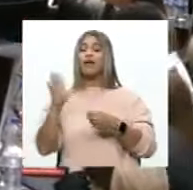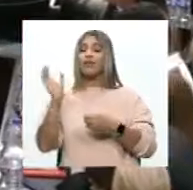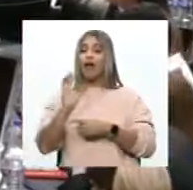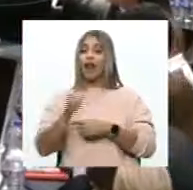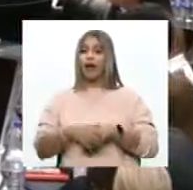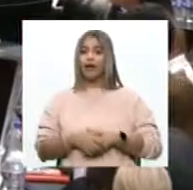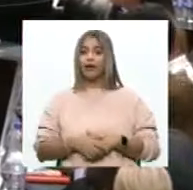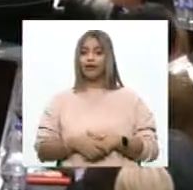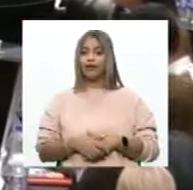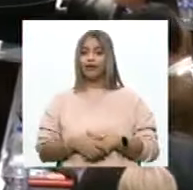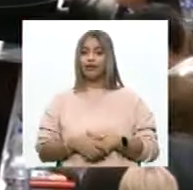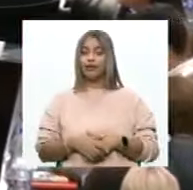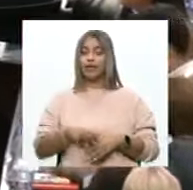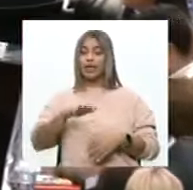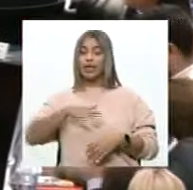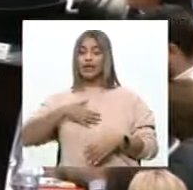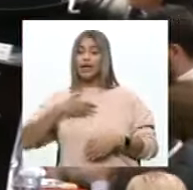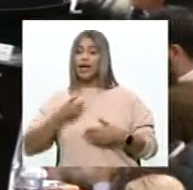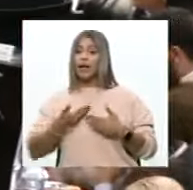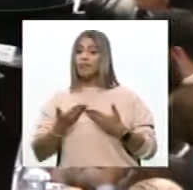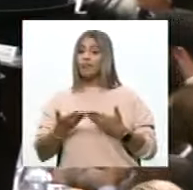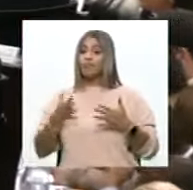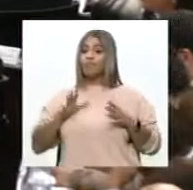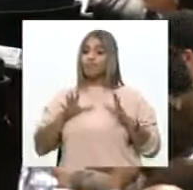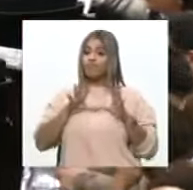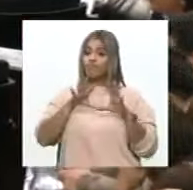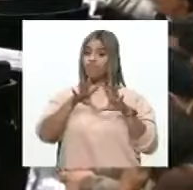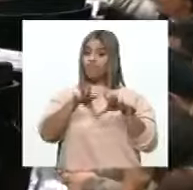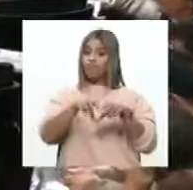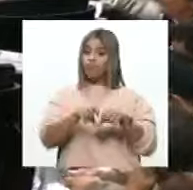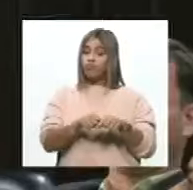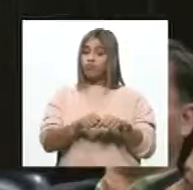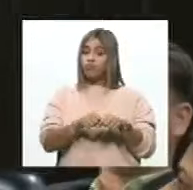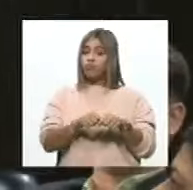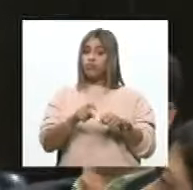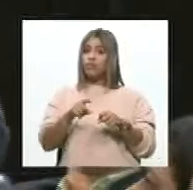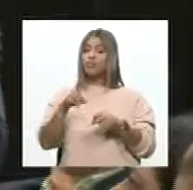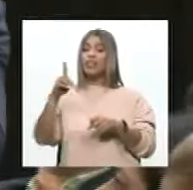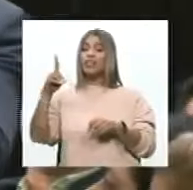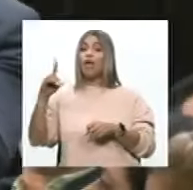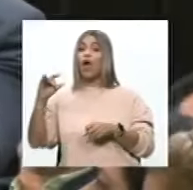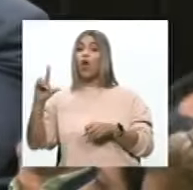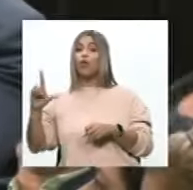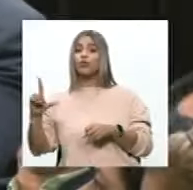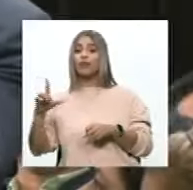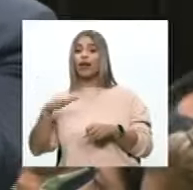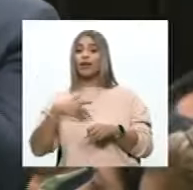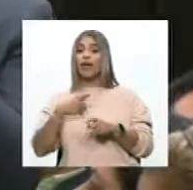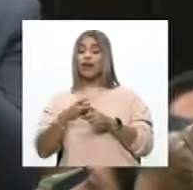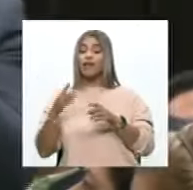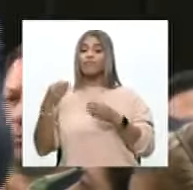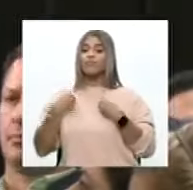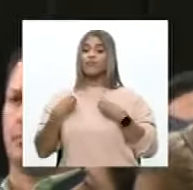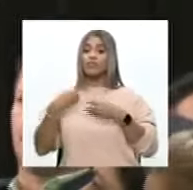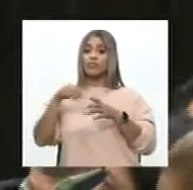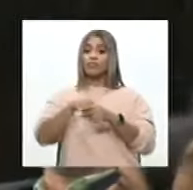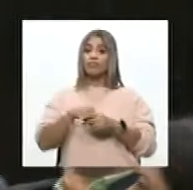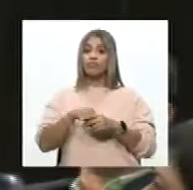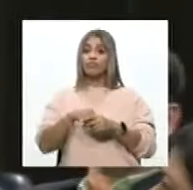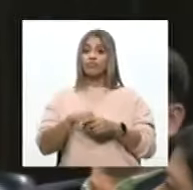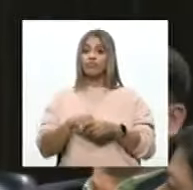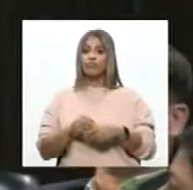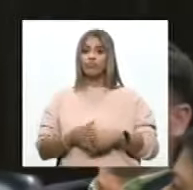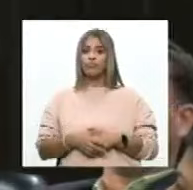para intentar tomar lo que Diego de Losada estaba tratando de habitar y